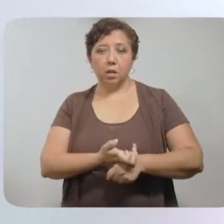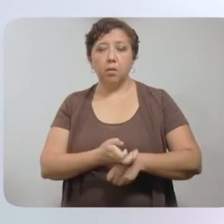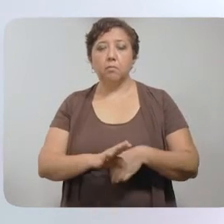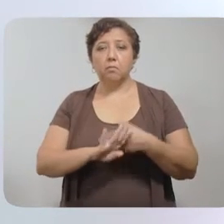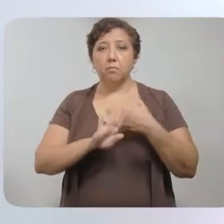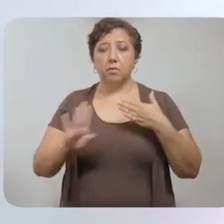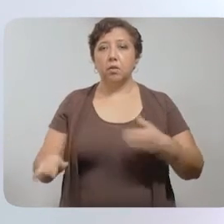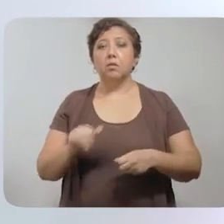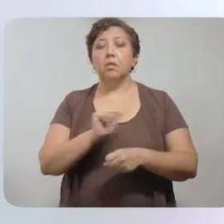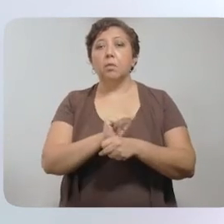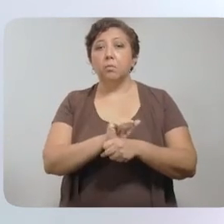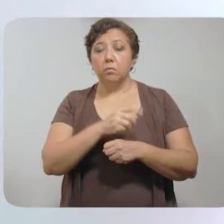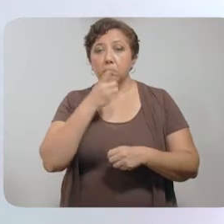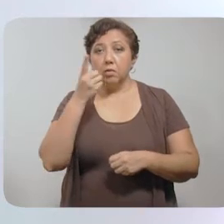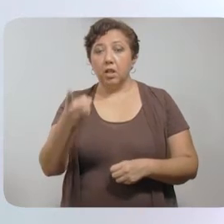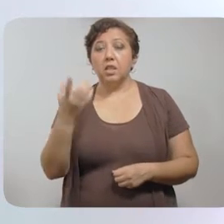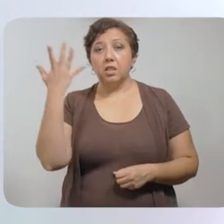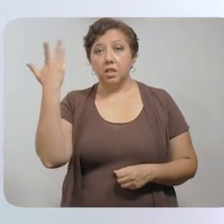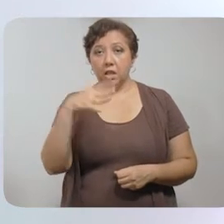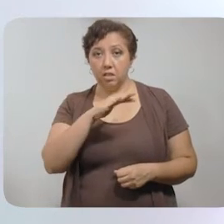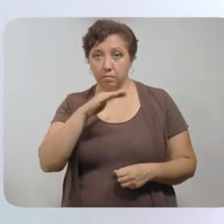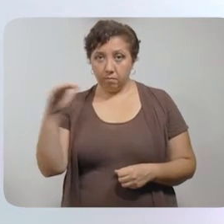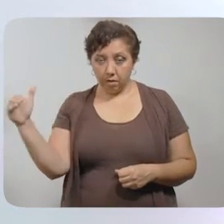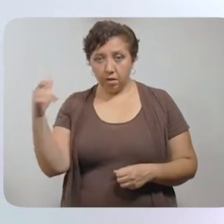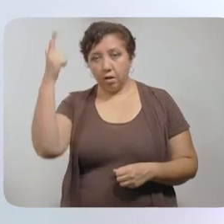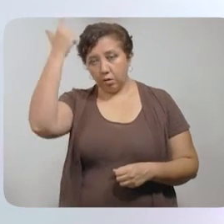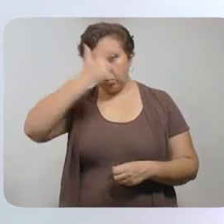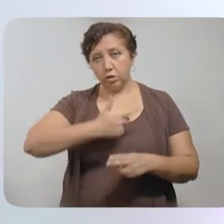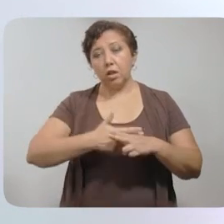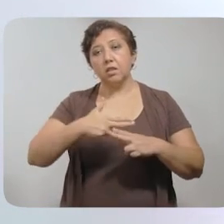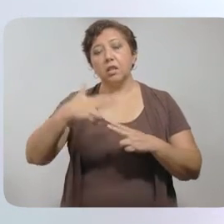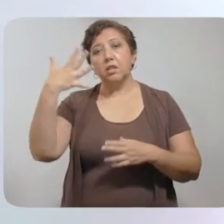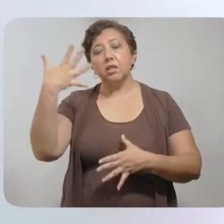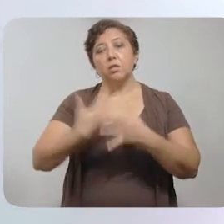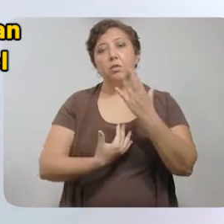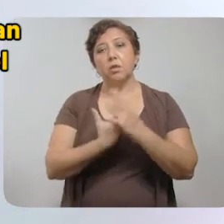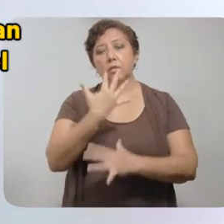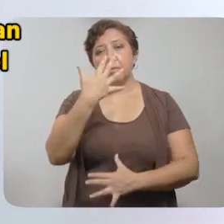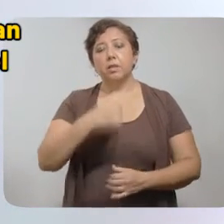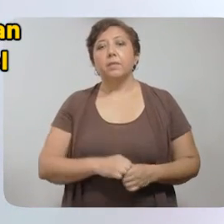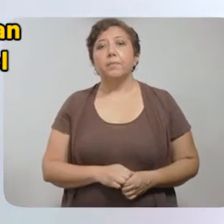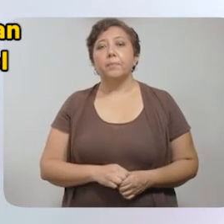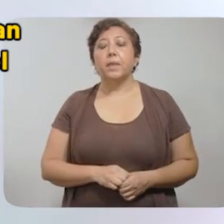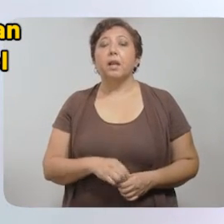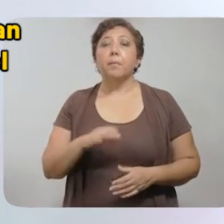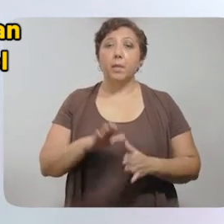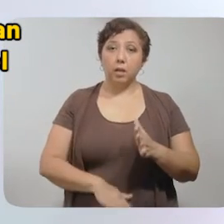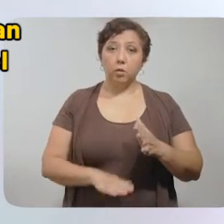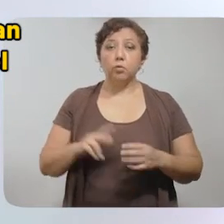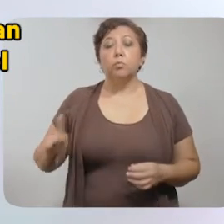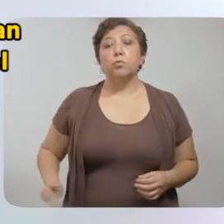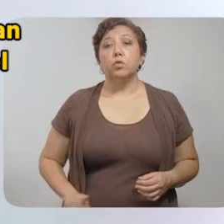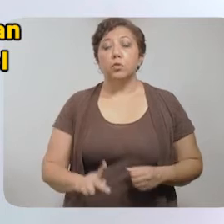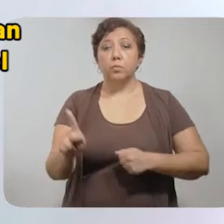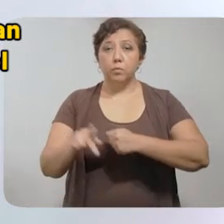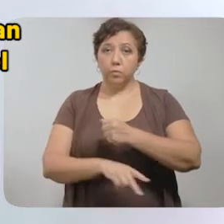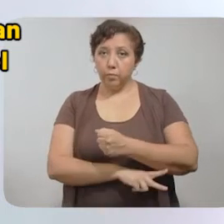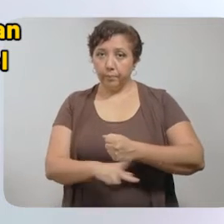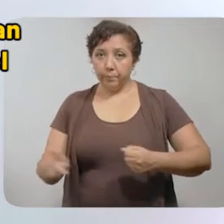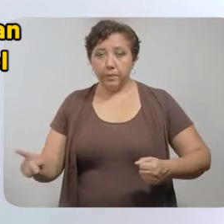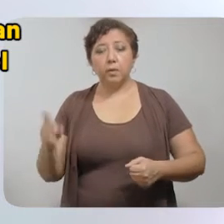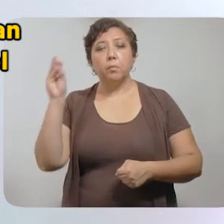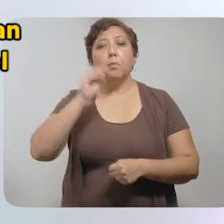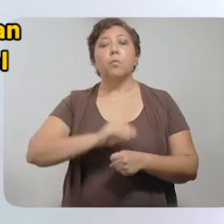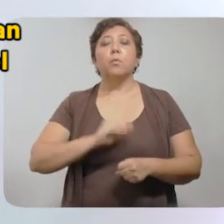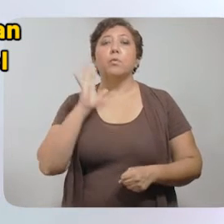la circulación vial a partir de las 10:30 de la noche y hasta las 5 de la mañana, excepto en los municipios costeros, que se